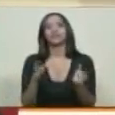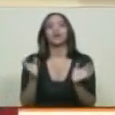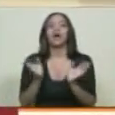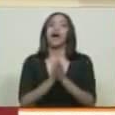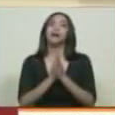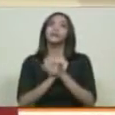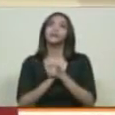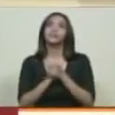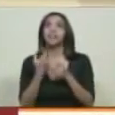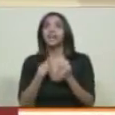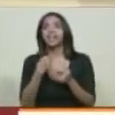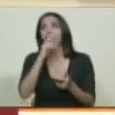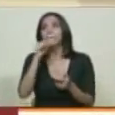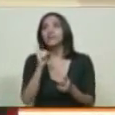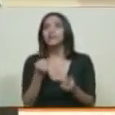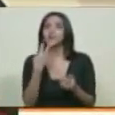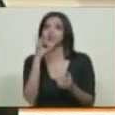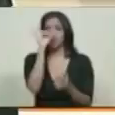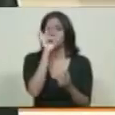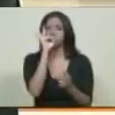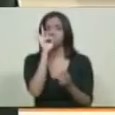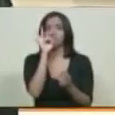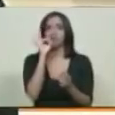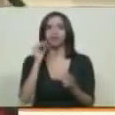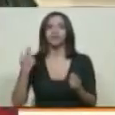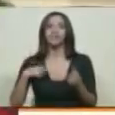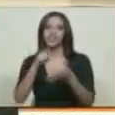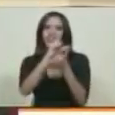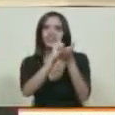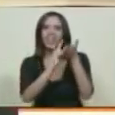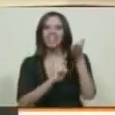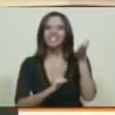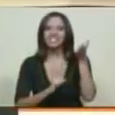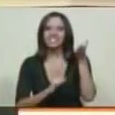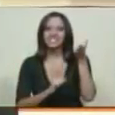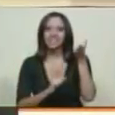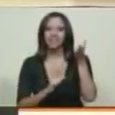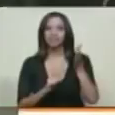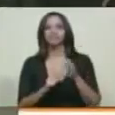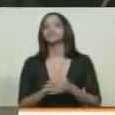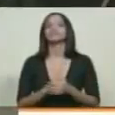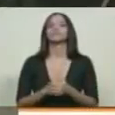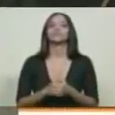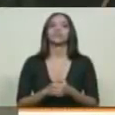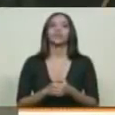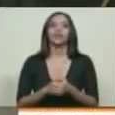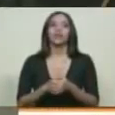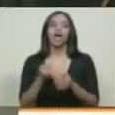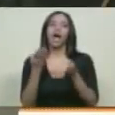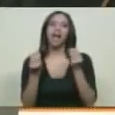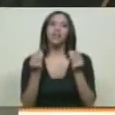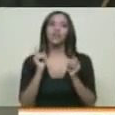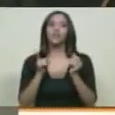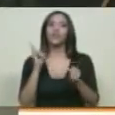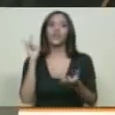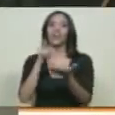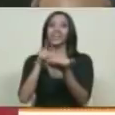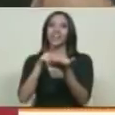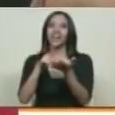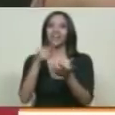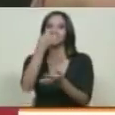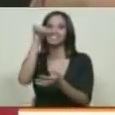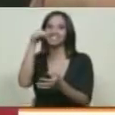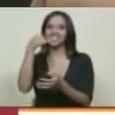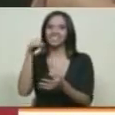tú sabes que Nicolás ahorita me huele a fo. Los tengo en una lista, ¿viste? Y no pagan un regalito. Inclusive hay músicos que no se han querido presentar en Zurda Conducta porque se